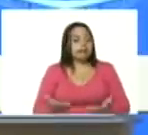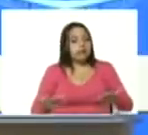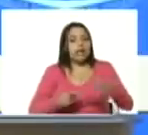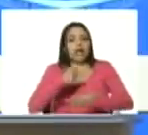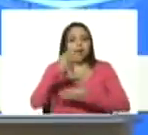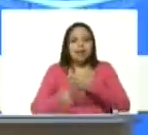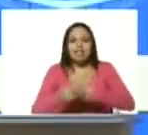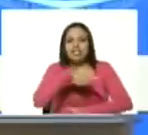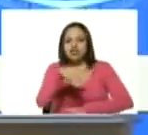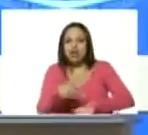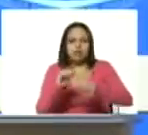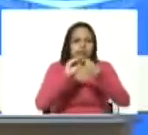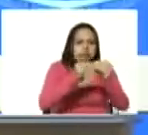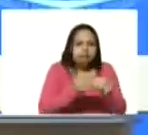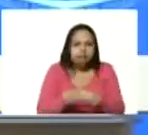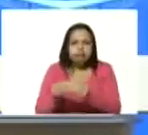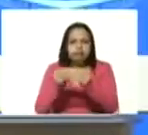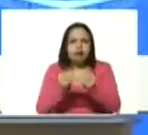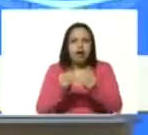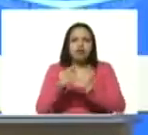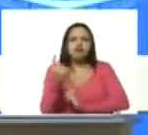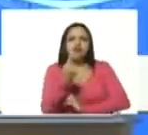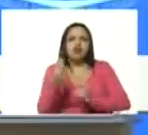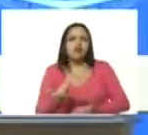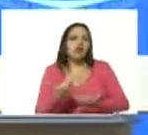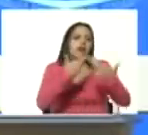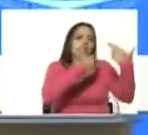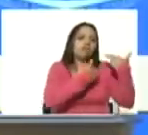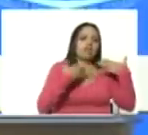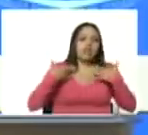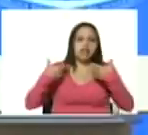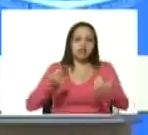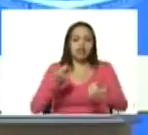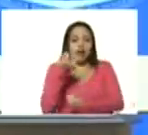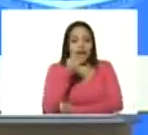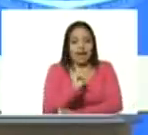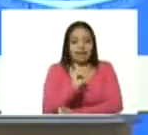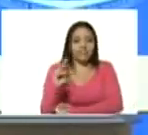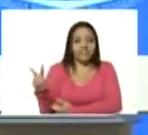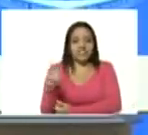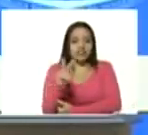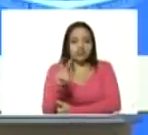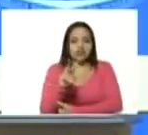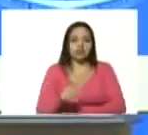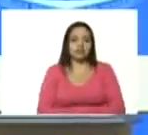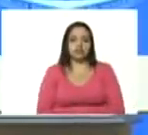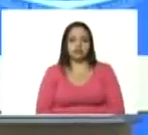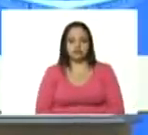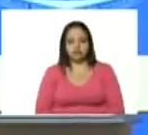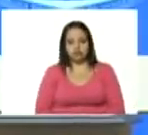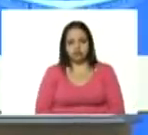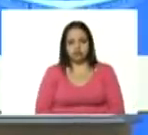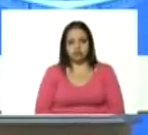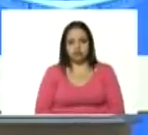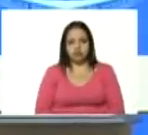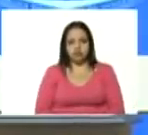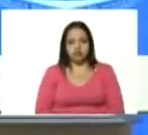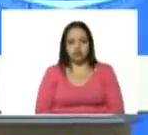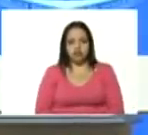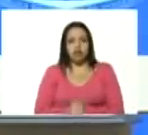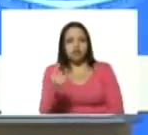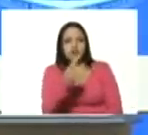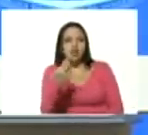fue elaborado por la única autoridad de salud que tiene la República Bolivariana de Venezuela. La única